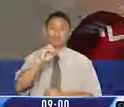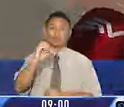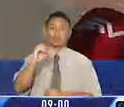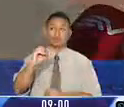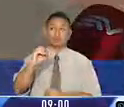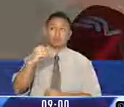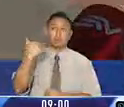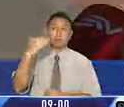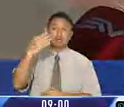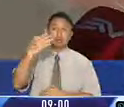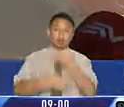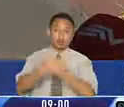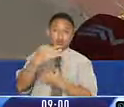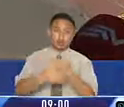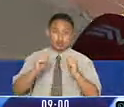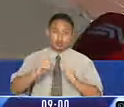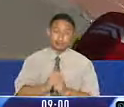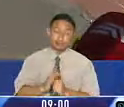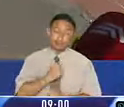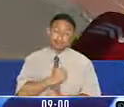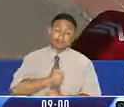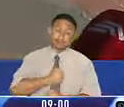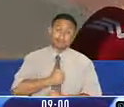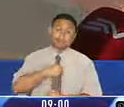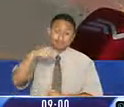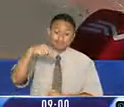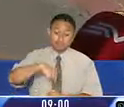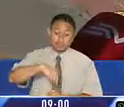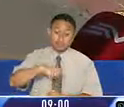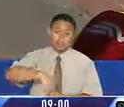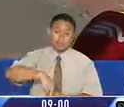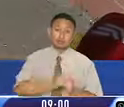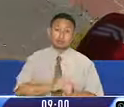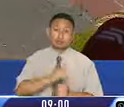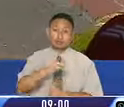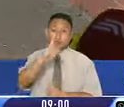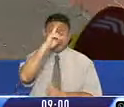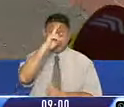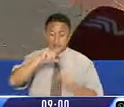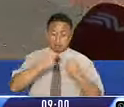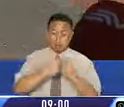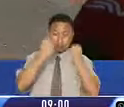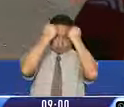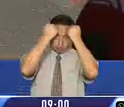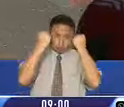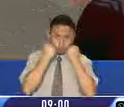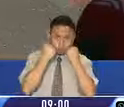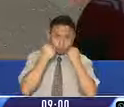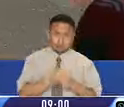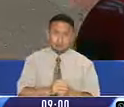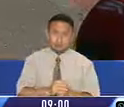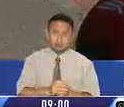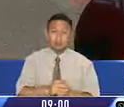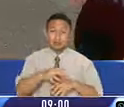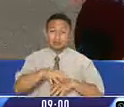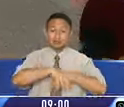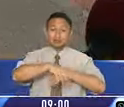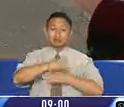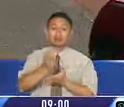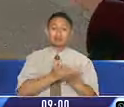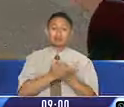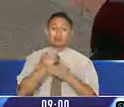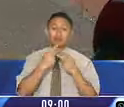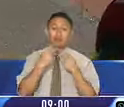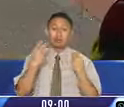más. Lamentablemente hay algunos que están por sabotaje, por terrorismo, por paralización de servicios